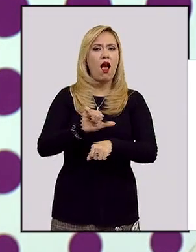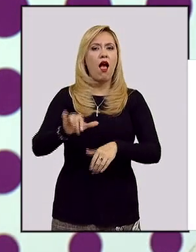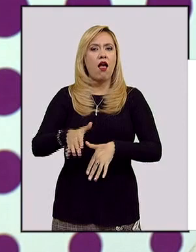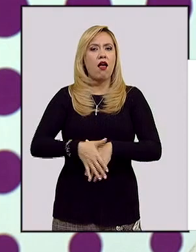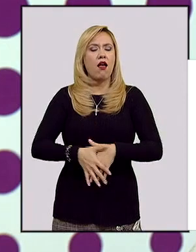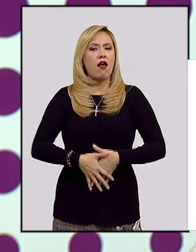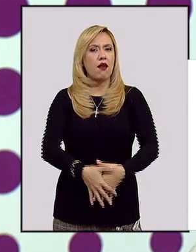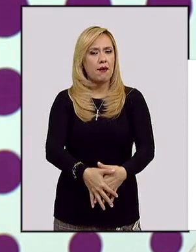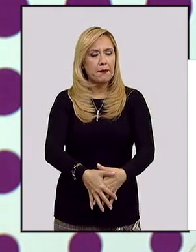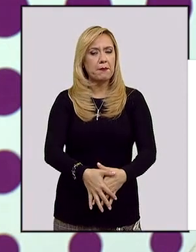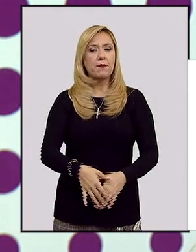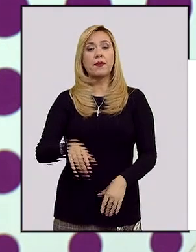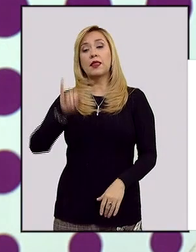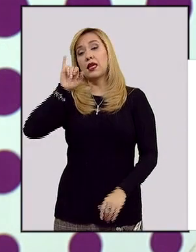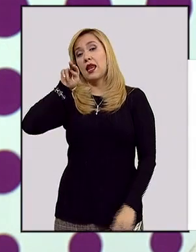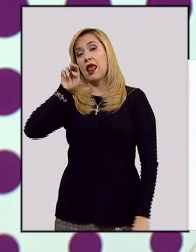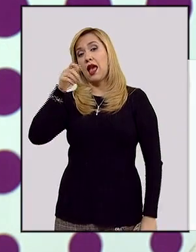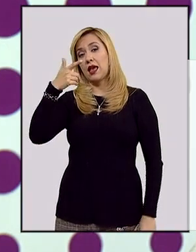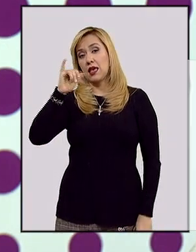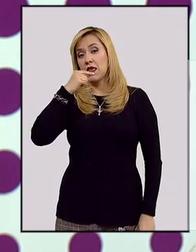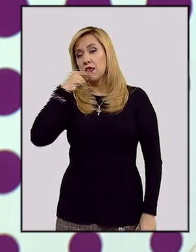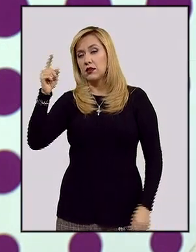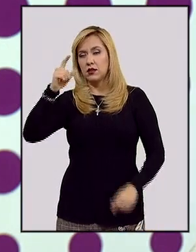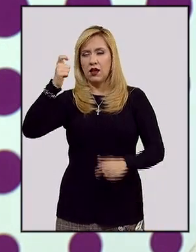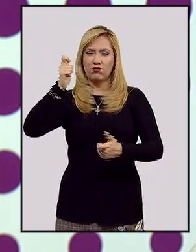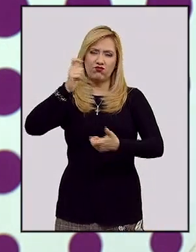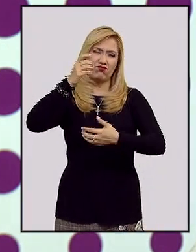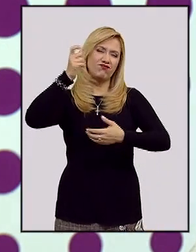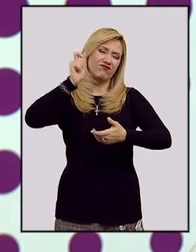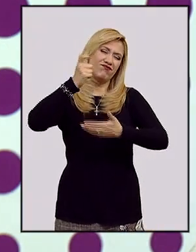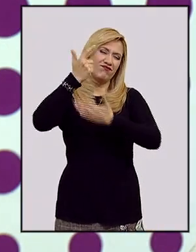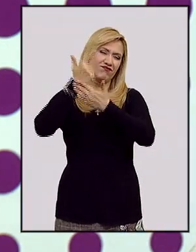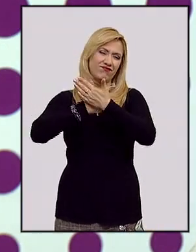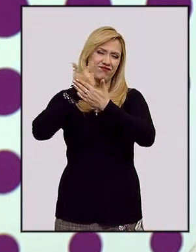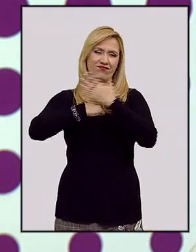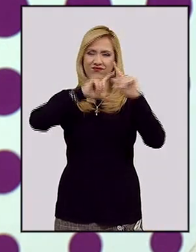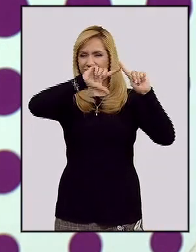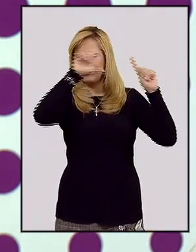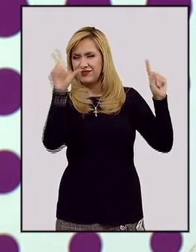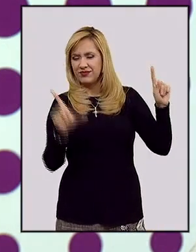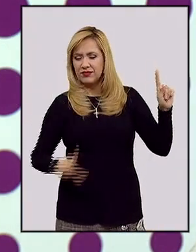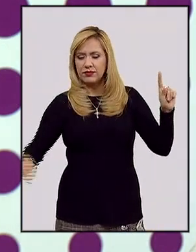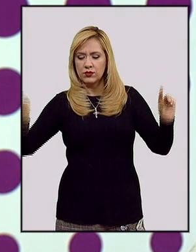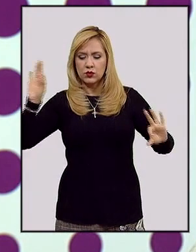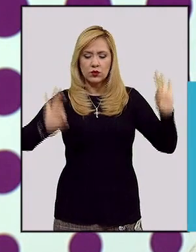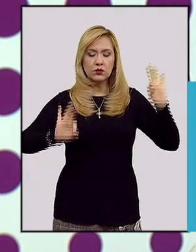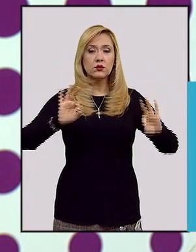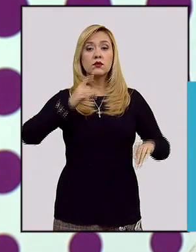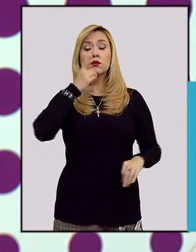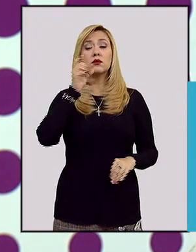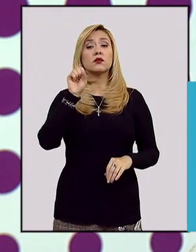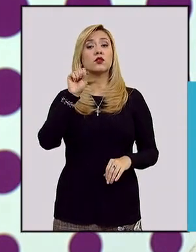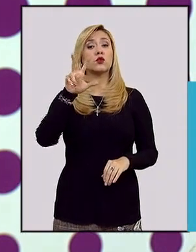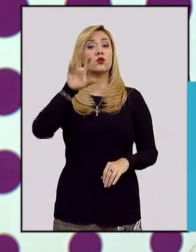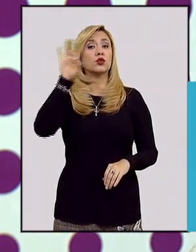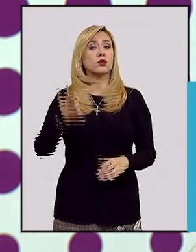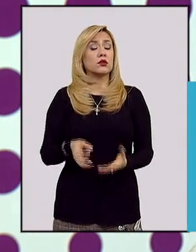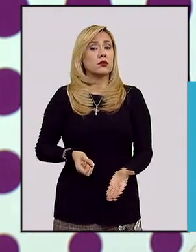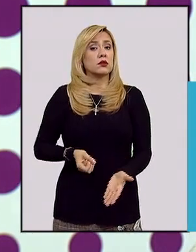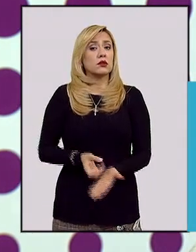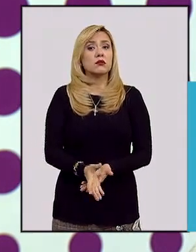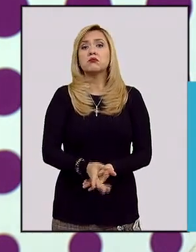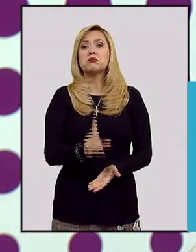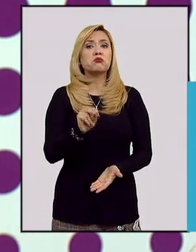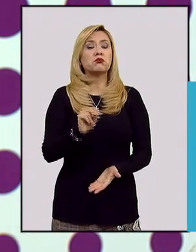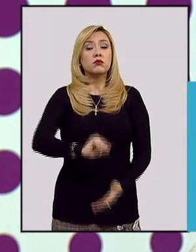el 38% del total de nacimientos suceden mediante cesáreas y México ocupa el 4º lugar a